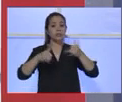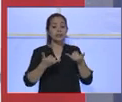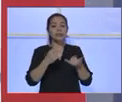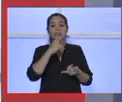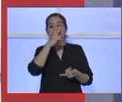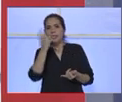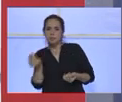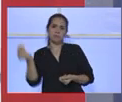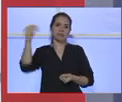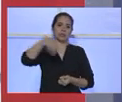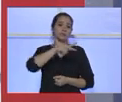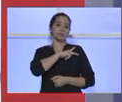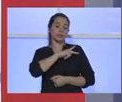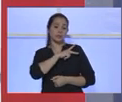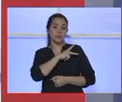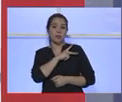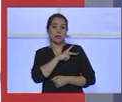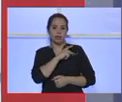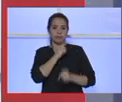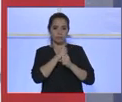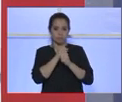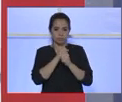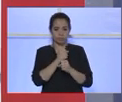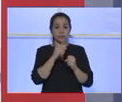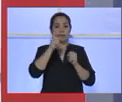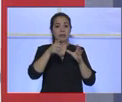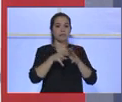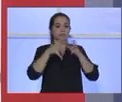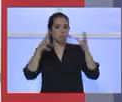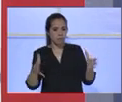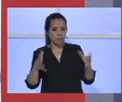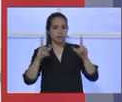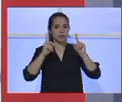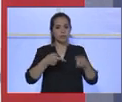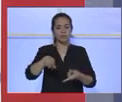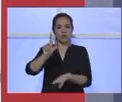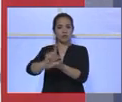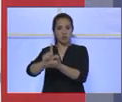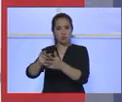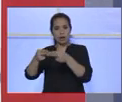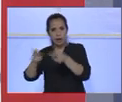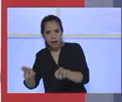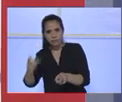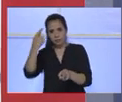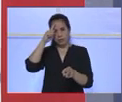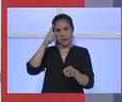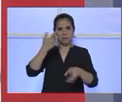involucrar a mayor cantidad de gente en los sectores críticos. Hemos habilitado donde había un lugar de paso, habilitamos dos.